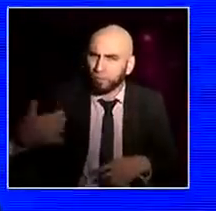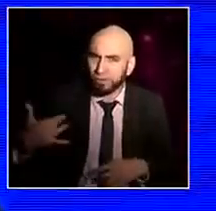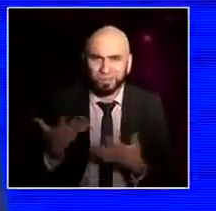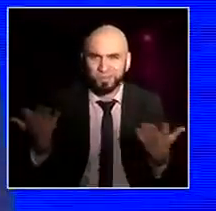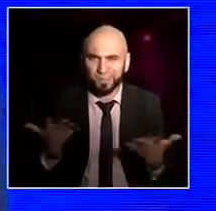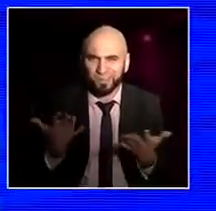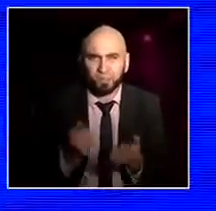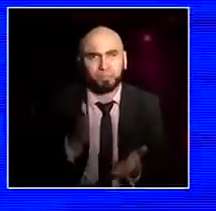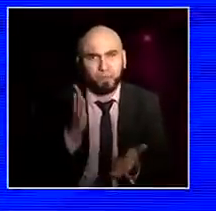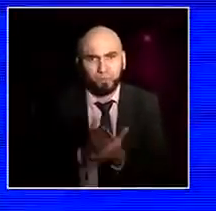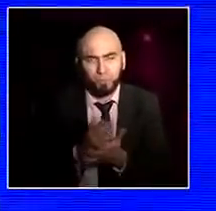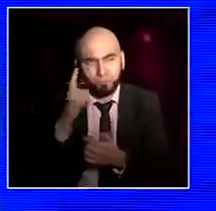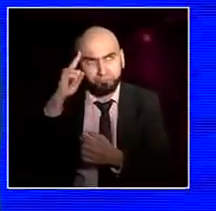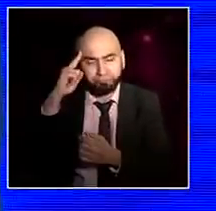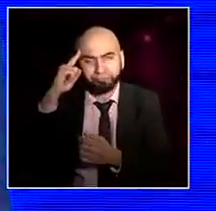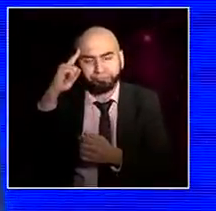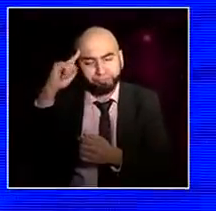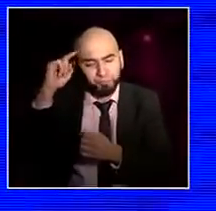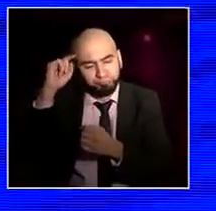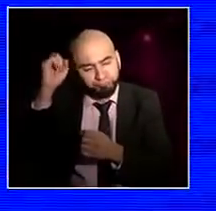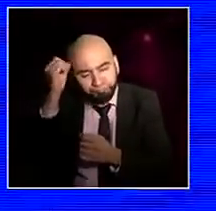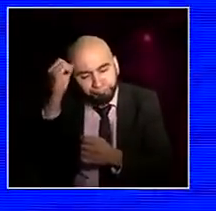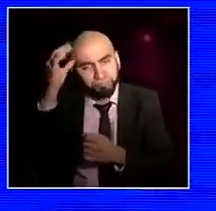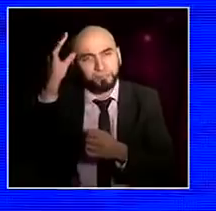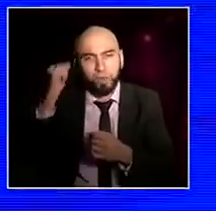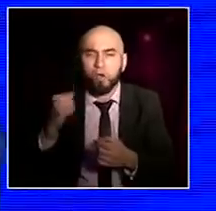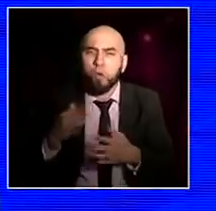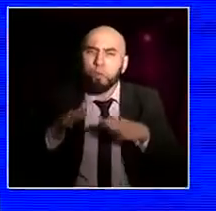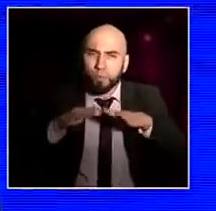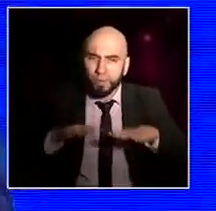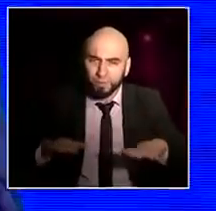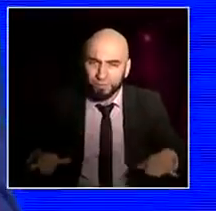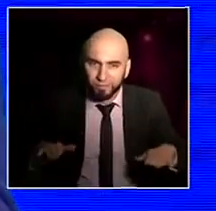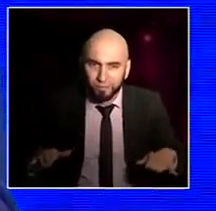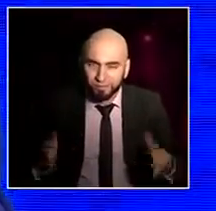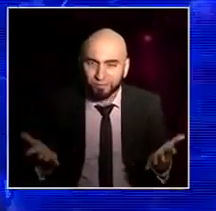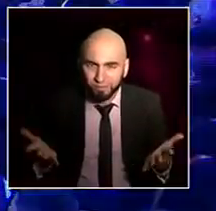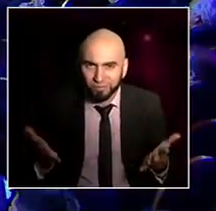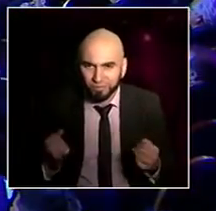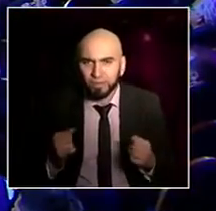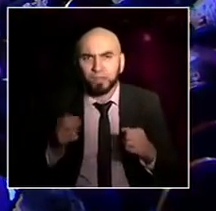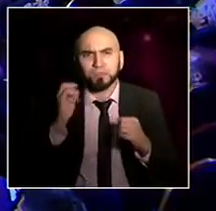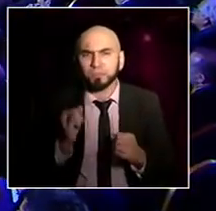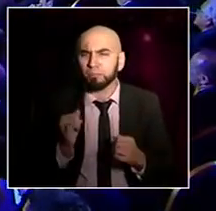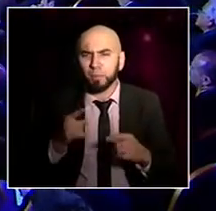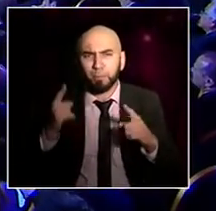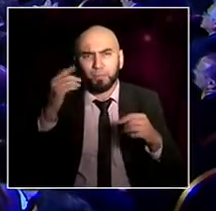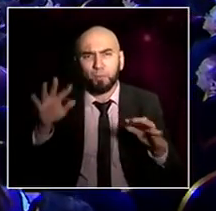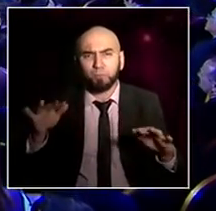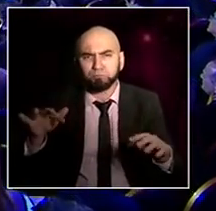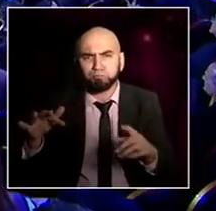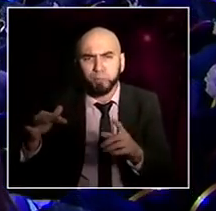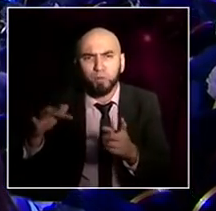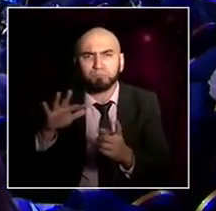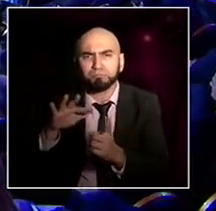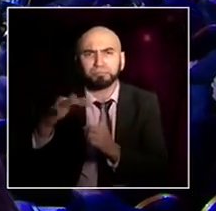generar humildad de frente a la naturaleza. La raza humana siempre ha tenido la tendencia de ponerse a ellos mismos en el centro de